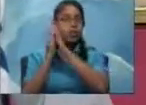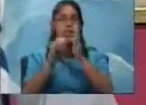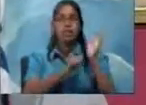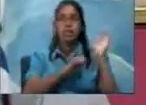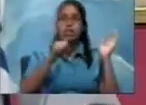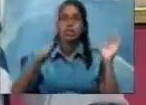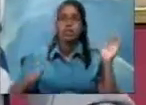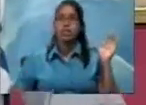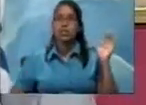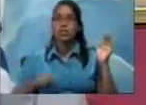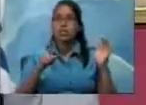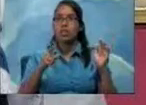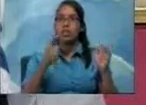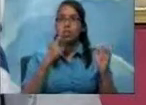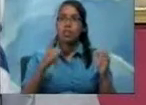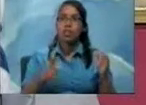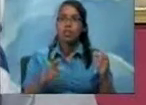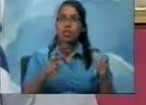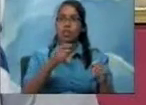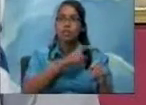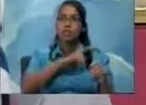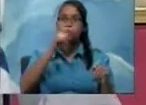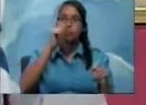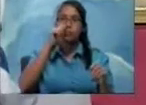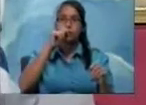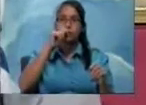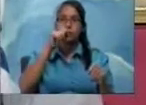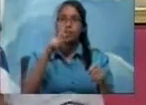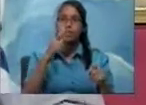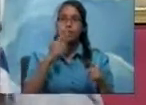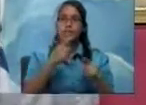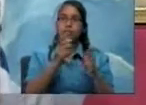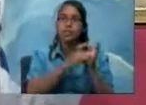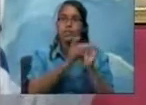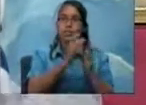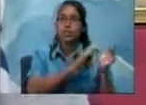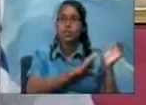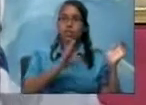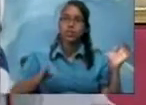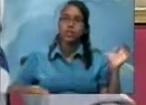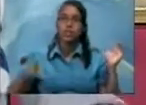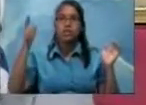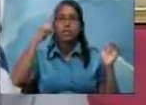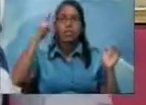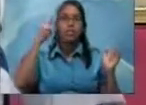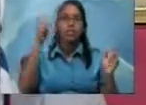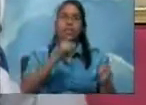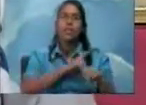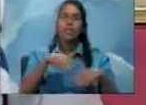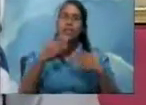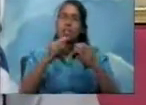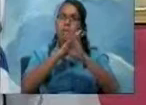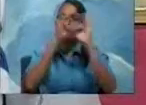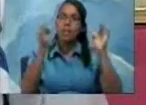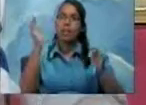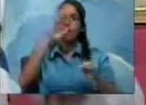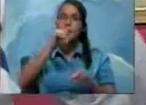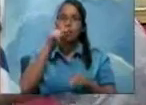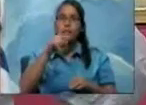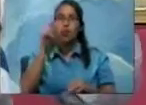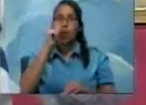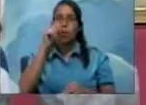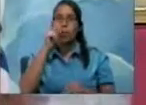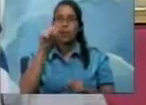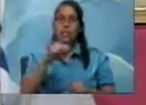Jesucristo le dijo a Pedro pero el Señor Jesucristo sabía de qué manera andaba Pedro en esta